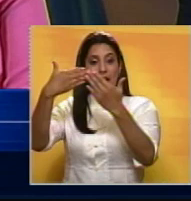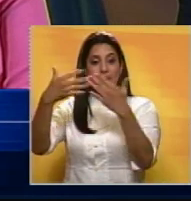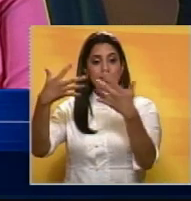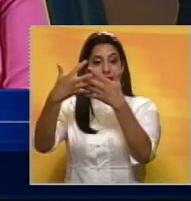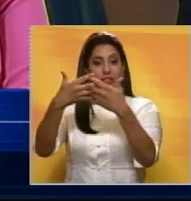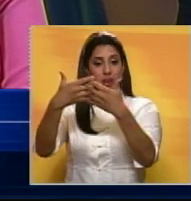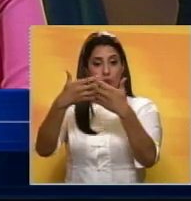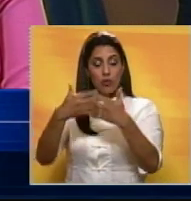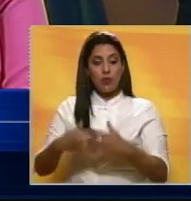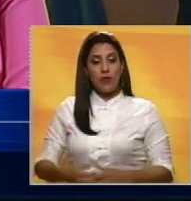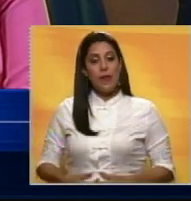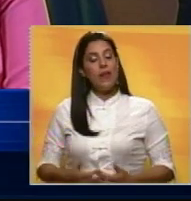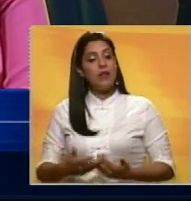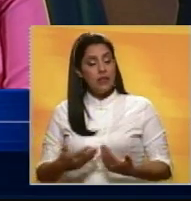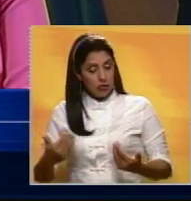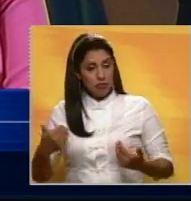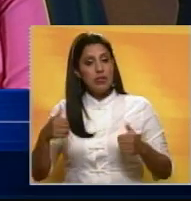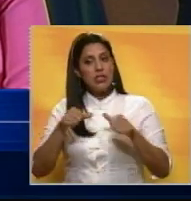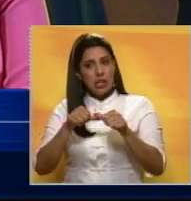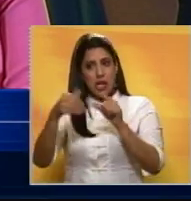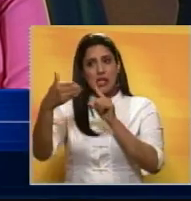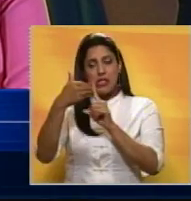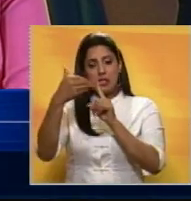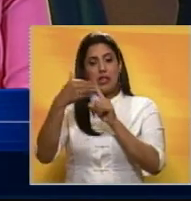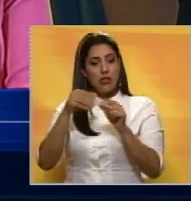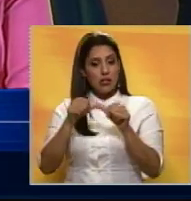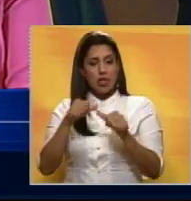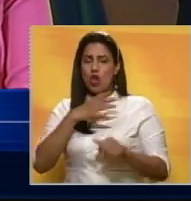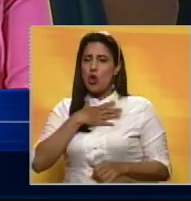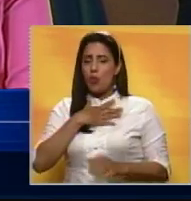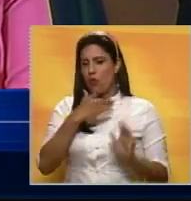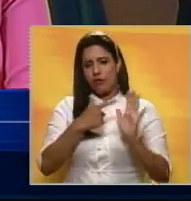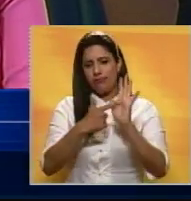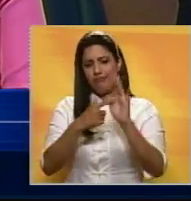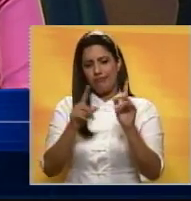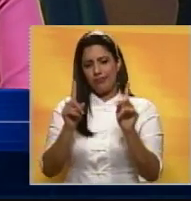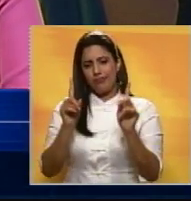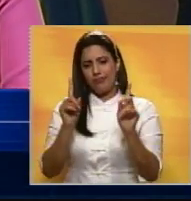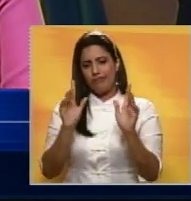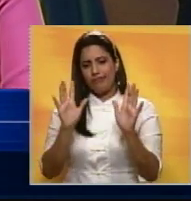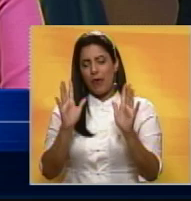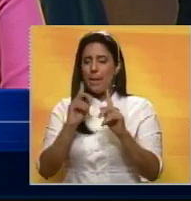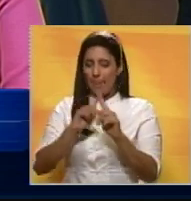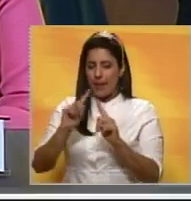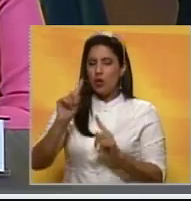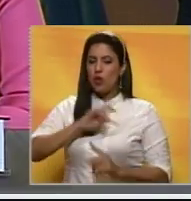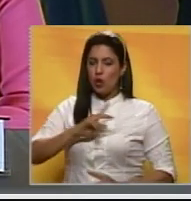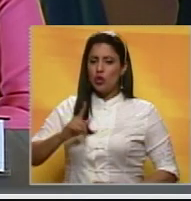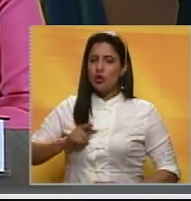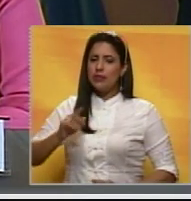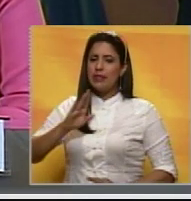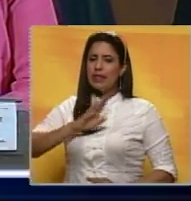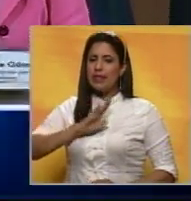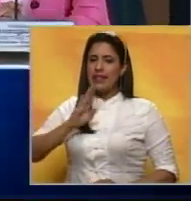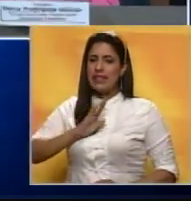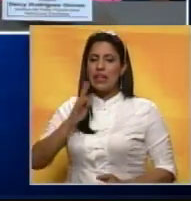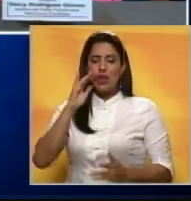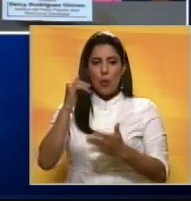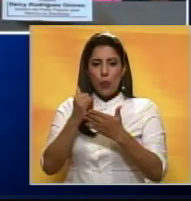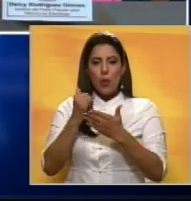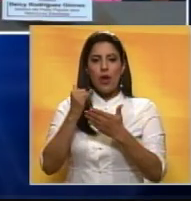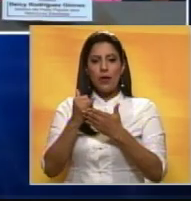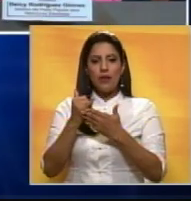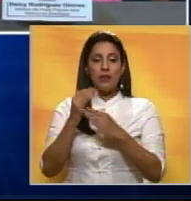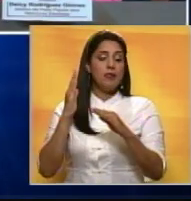Estados Unidos. Amenazas siguen, no las podemos mostrar, pero nosotros tenemos